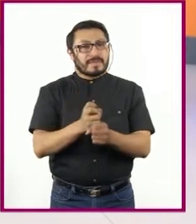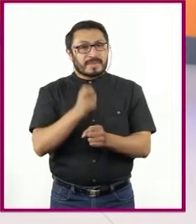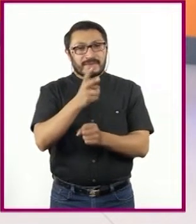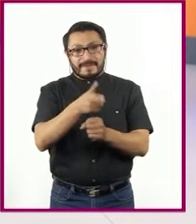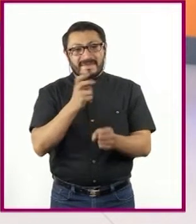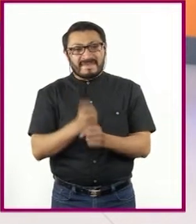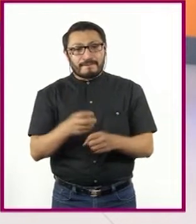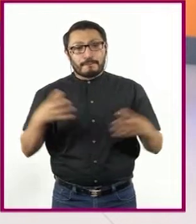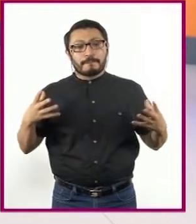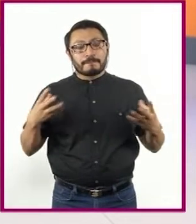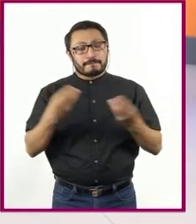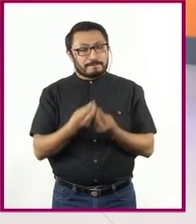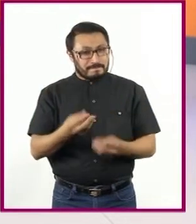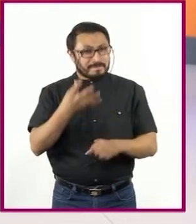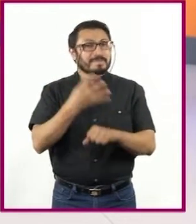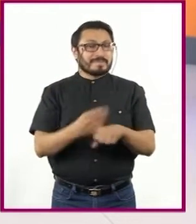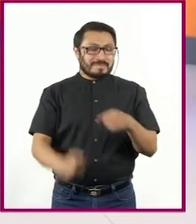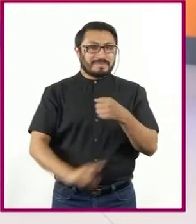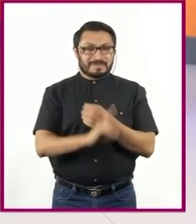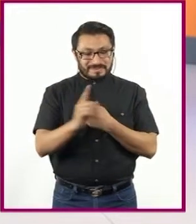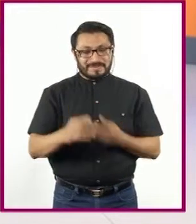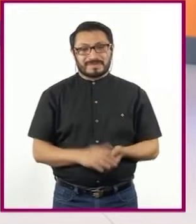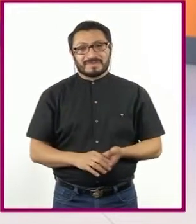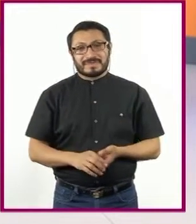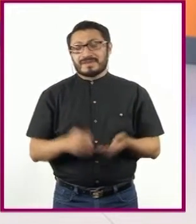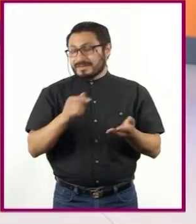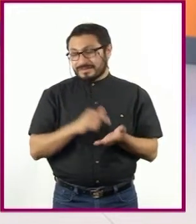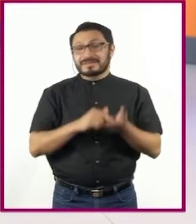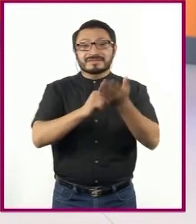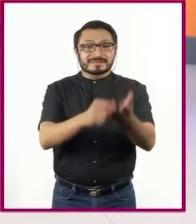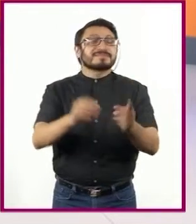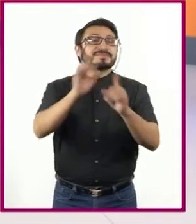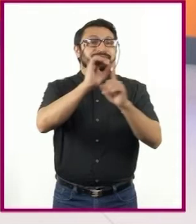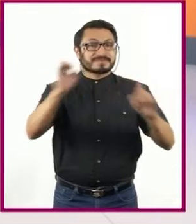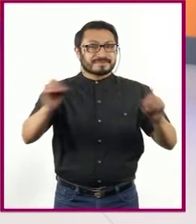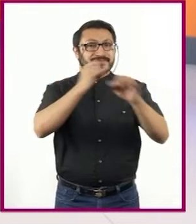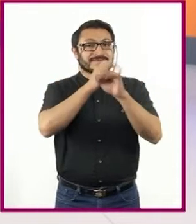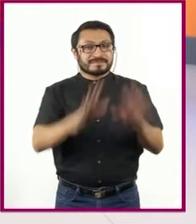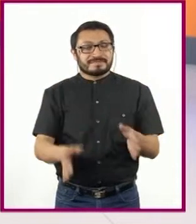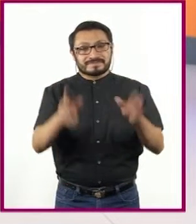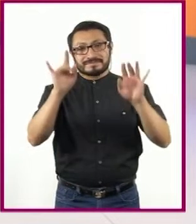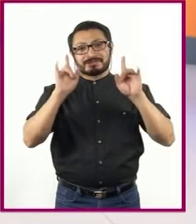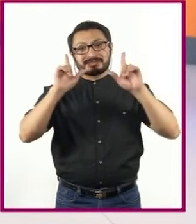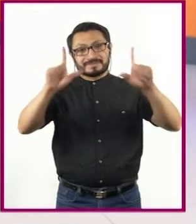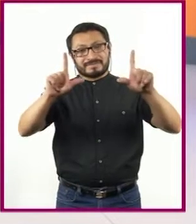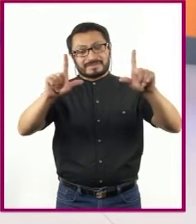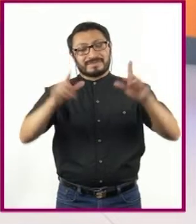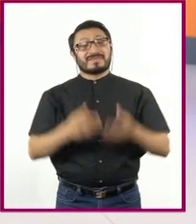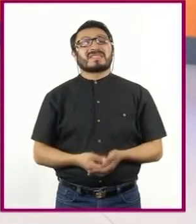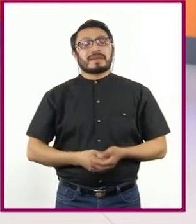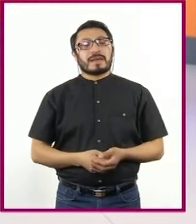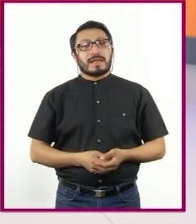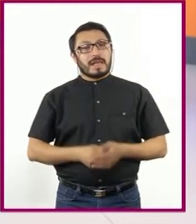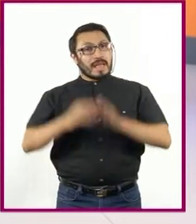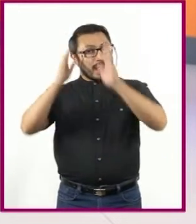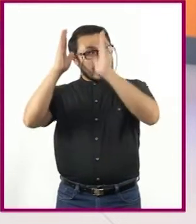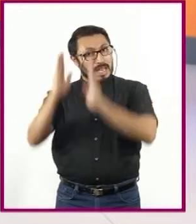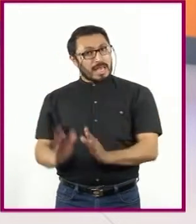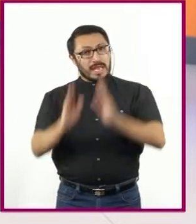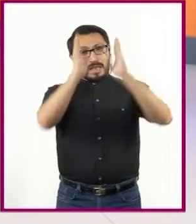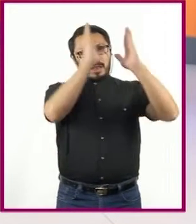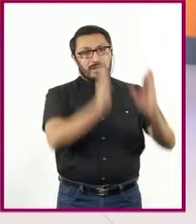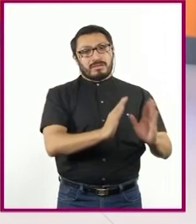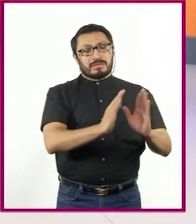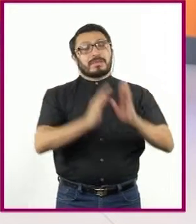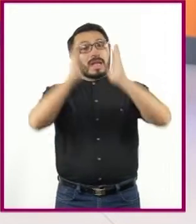a que juntos resolvamos esta situación. Les proponemos organizar la información en una tabla. En una columna se registran